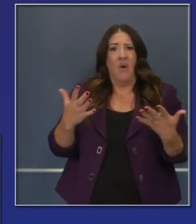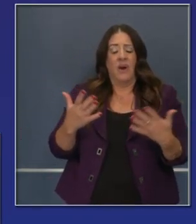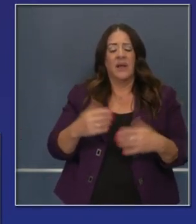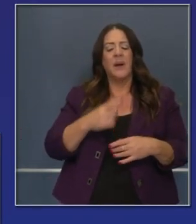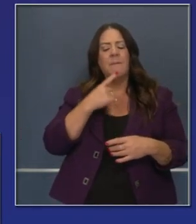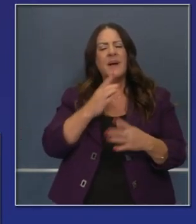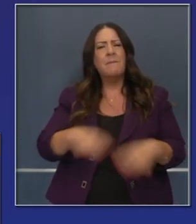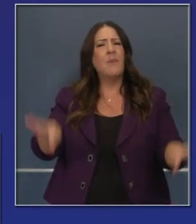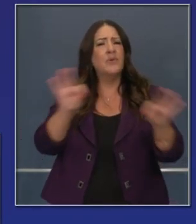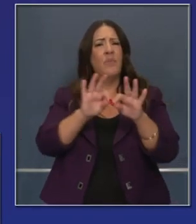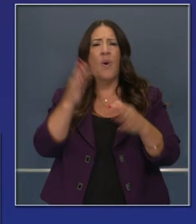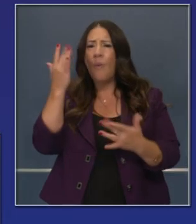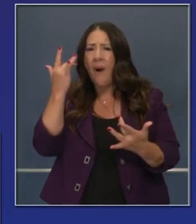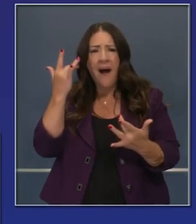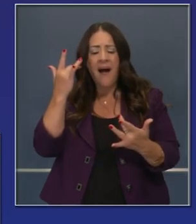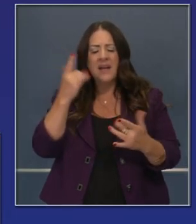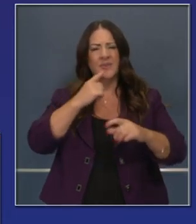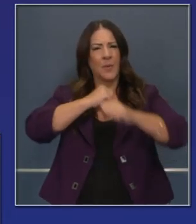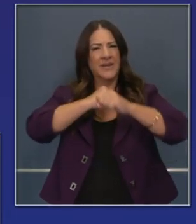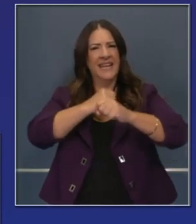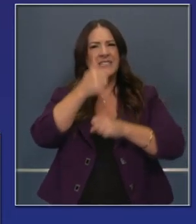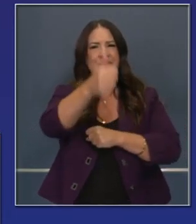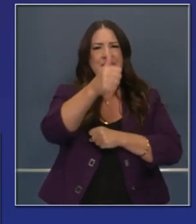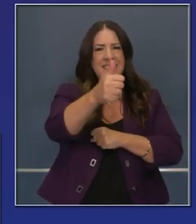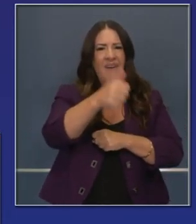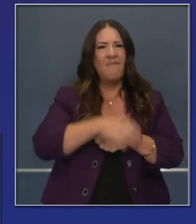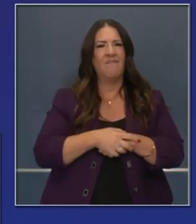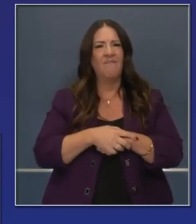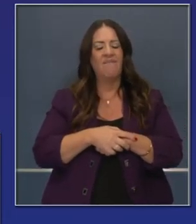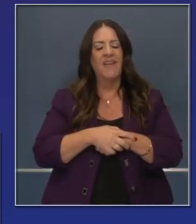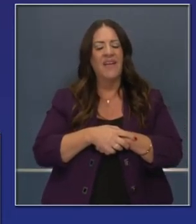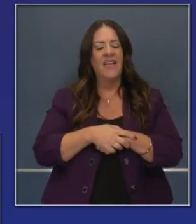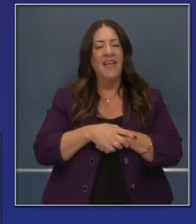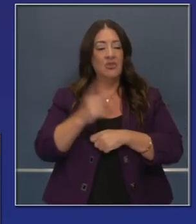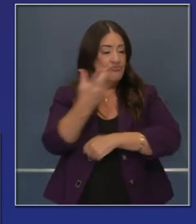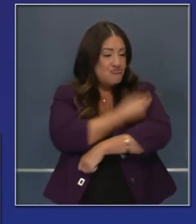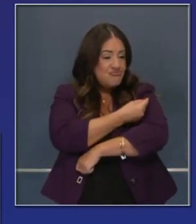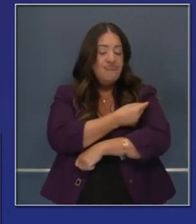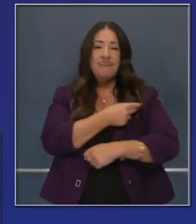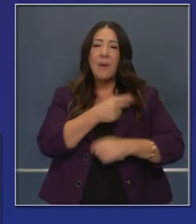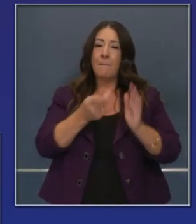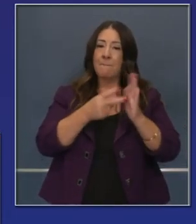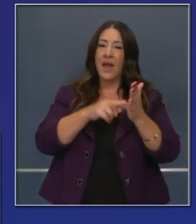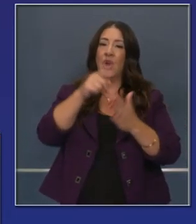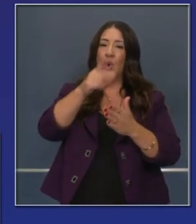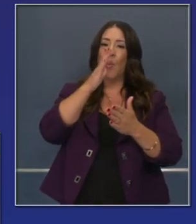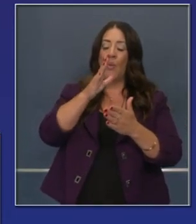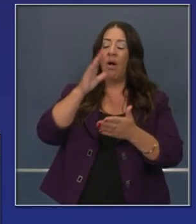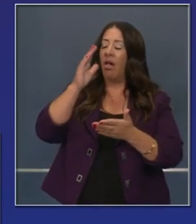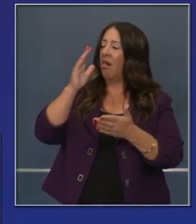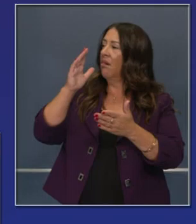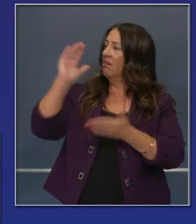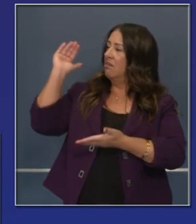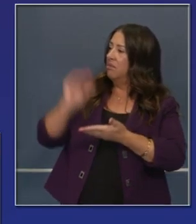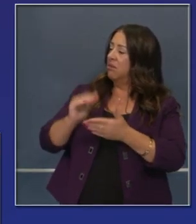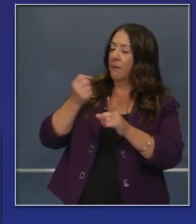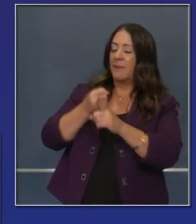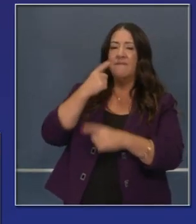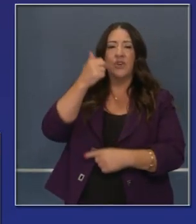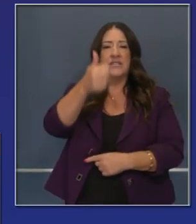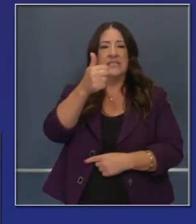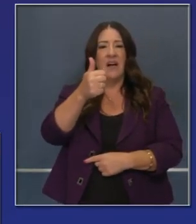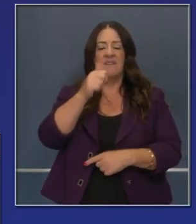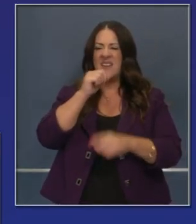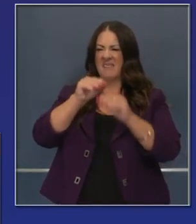En resumidas cuentas, es importantísimo cuidarse a sí mismo y a sus seres queridos. Con una vacuna se está cuidando a sí mismo y está mitigando el